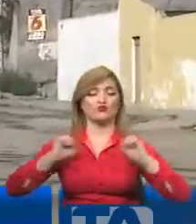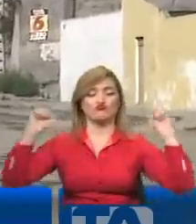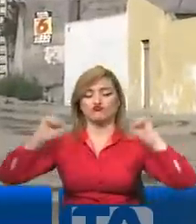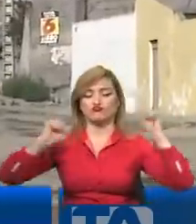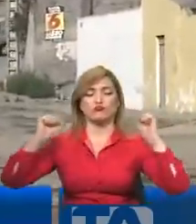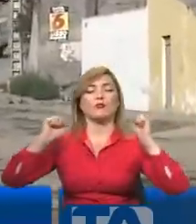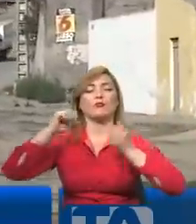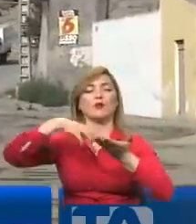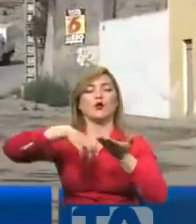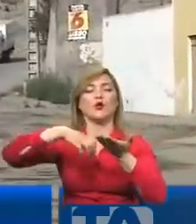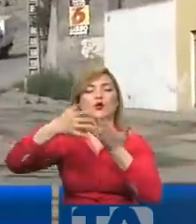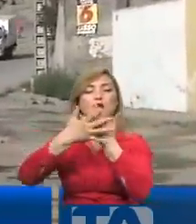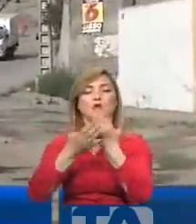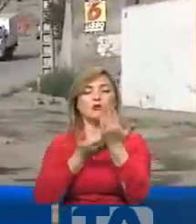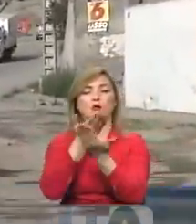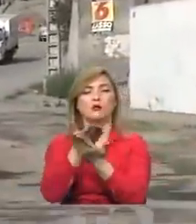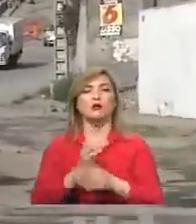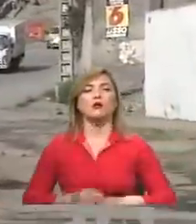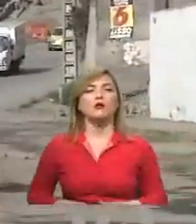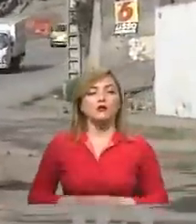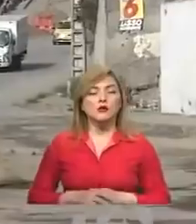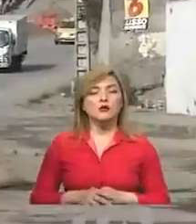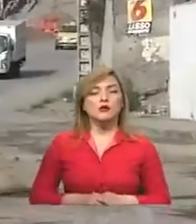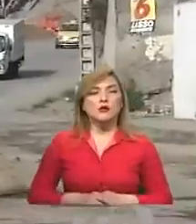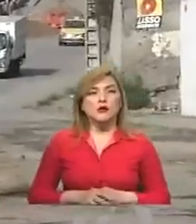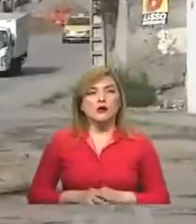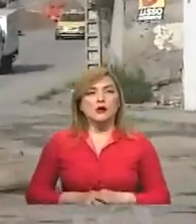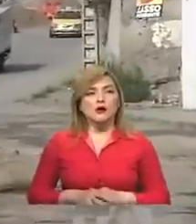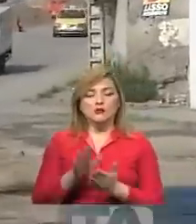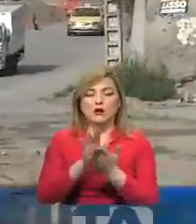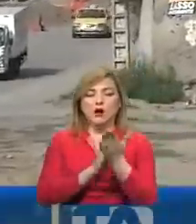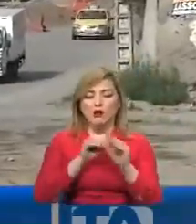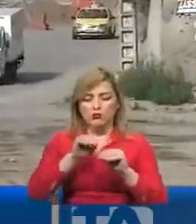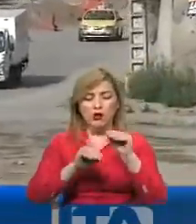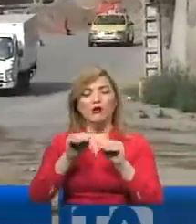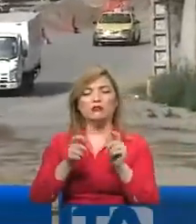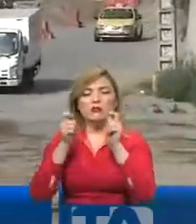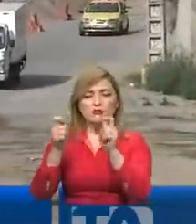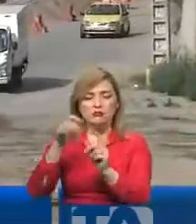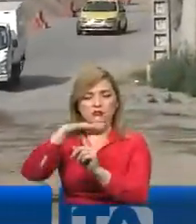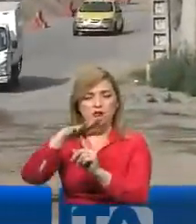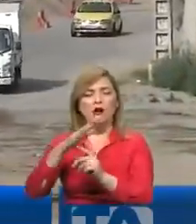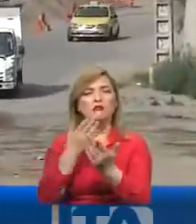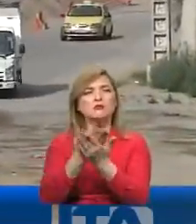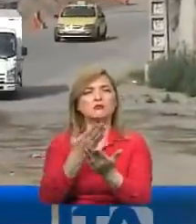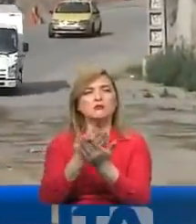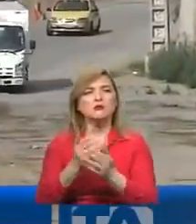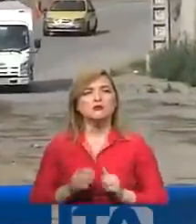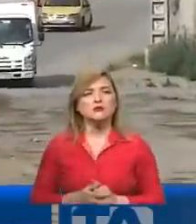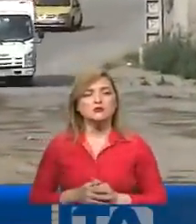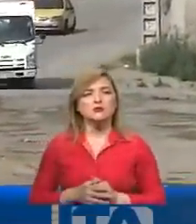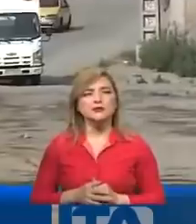parroquia de Carcelén. Ese es nuestro planteamiento. Hemos elaborado un proyecto de este parque lineal que estamos proponiendo como